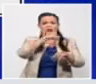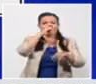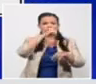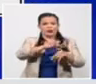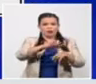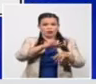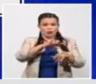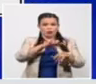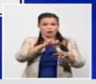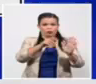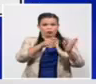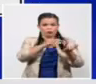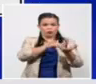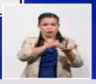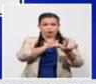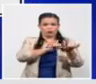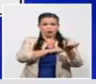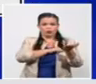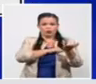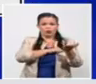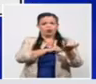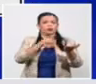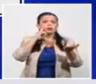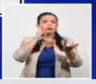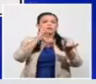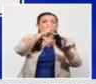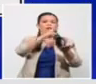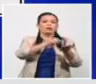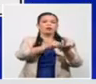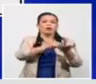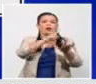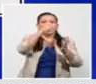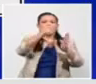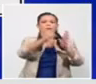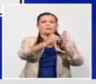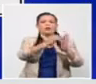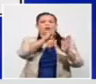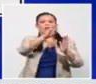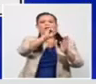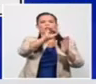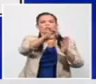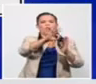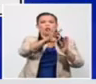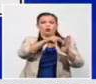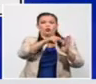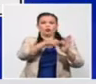país, es una cifra de 1.308 y solamente en el